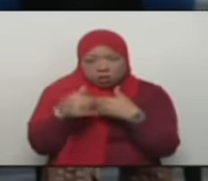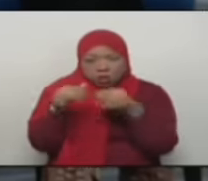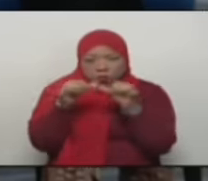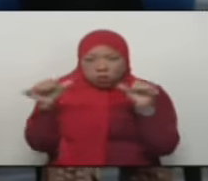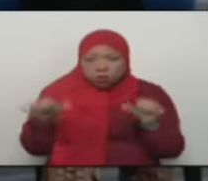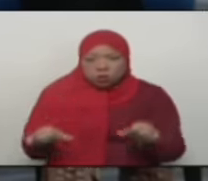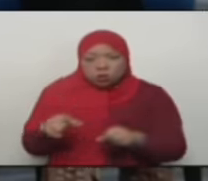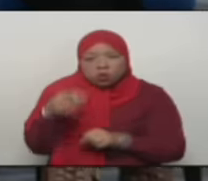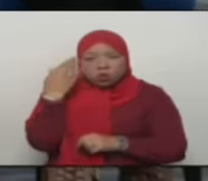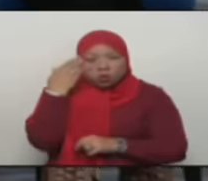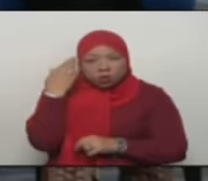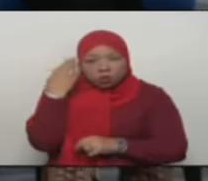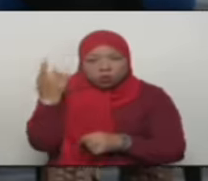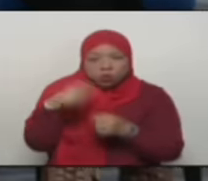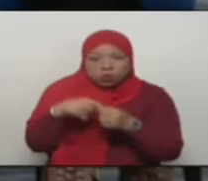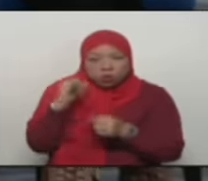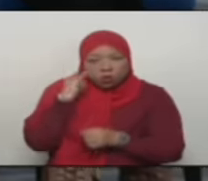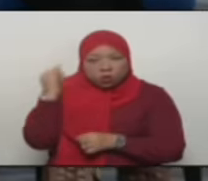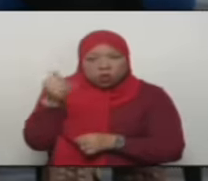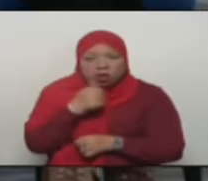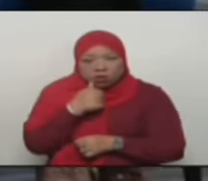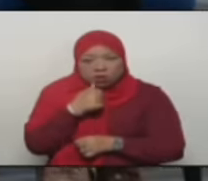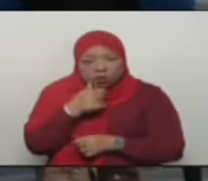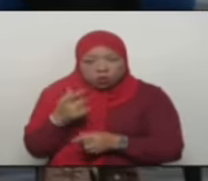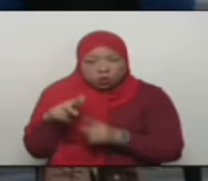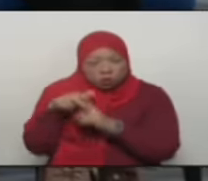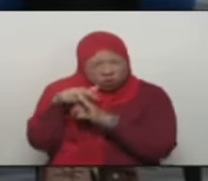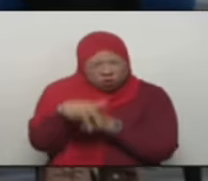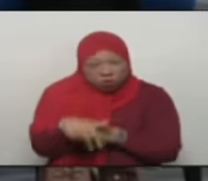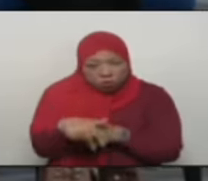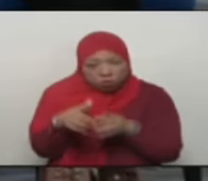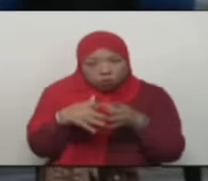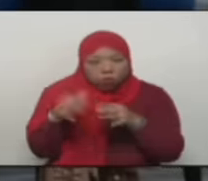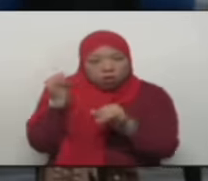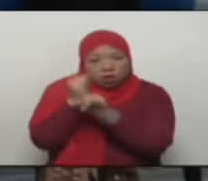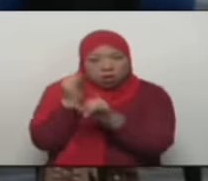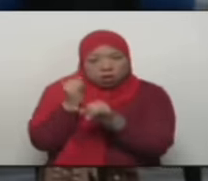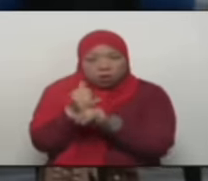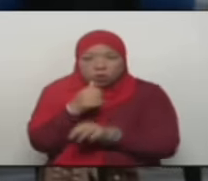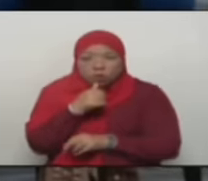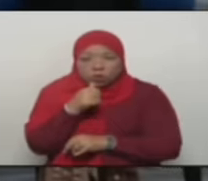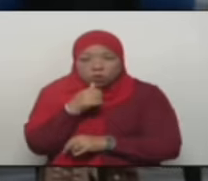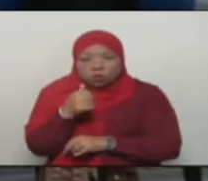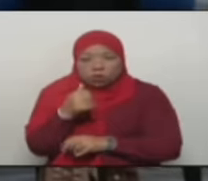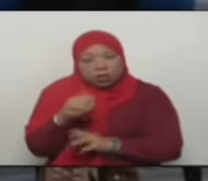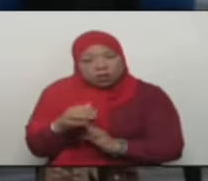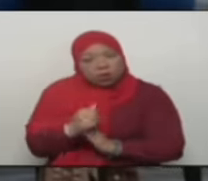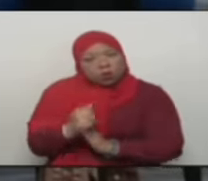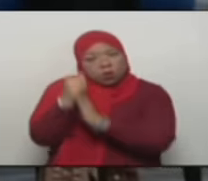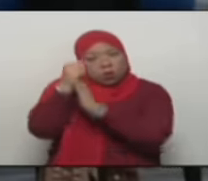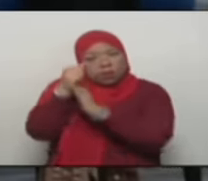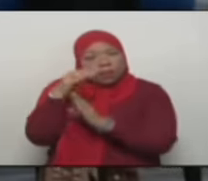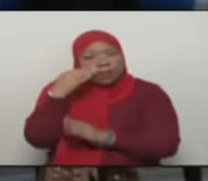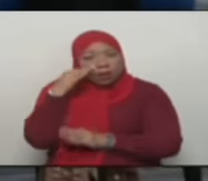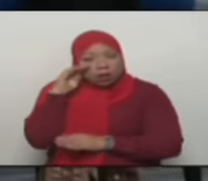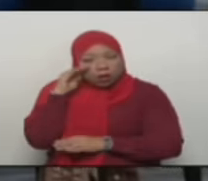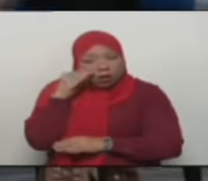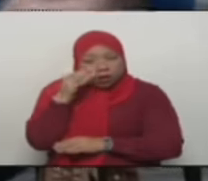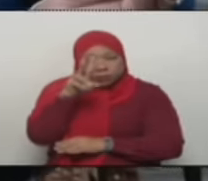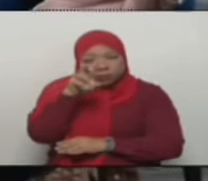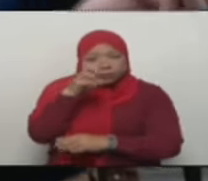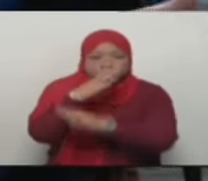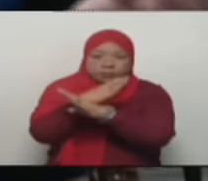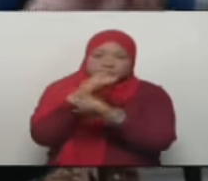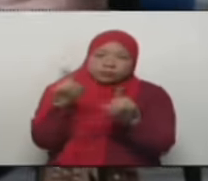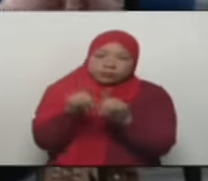decía, introduciendo la idea, ¿quién domina el Internet en el mundo? ¿Quiénes son los dueños de las redes sociales? Y es la